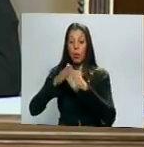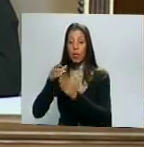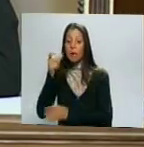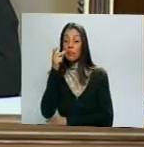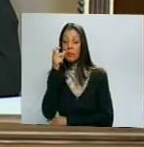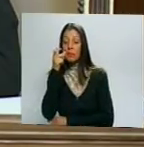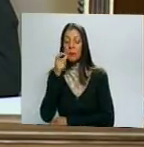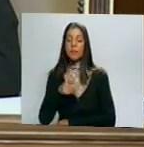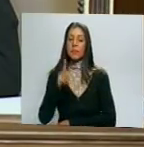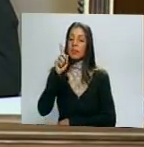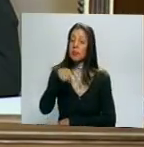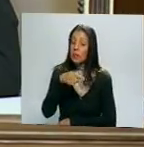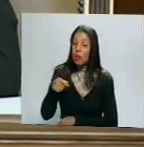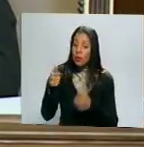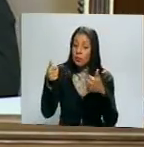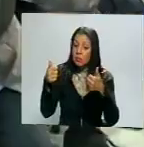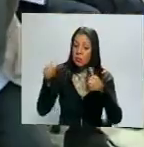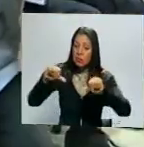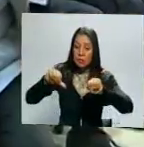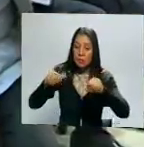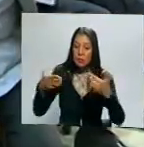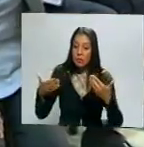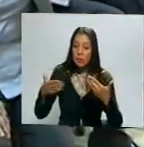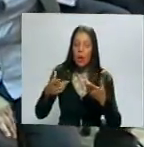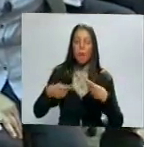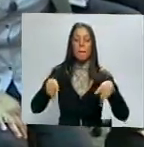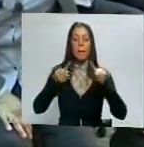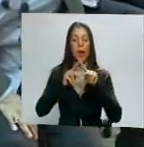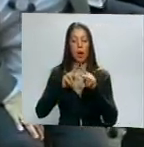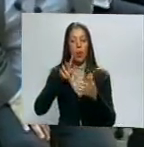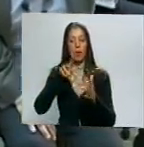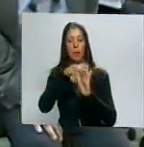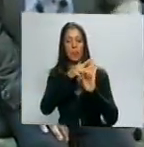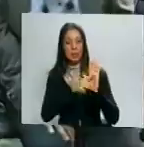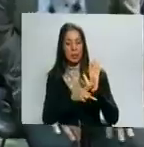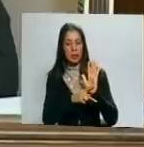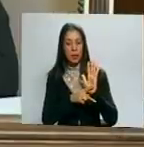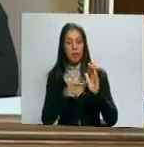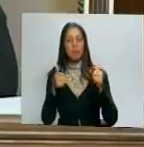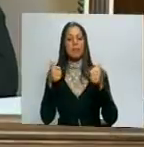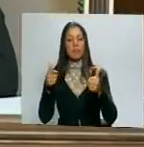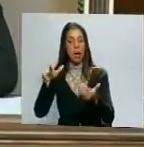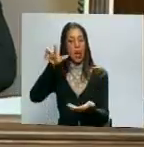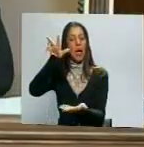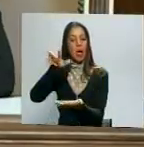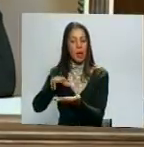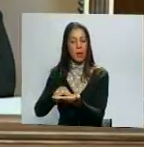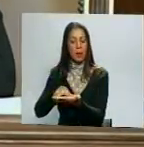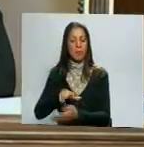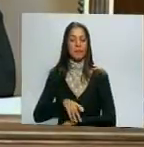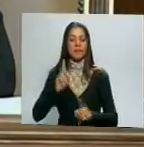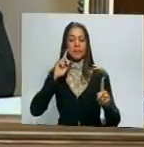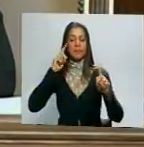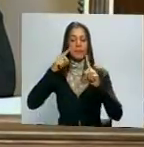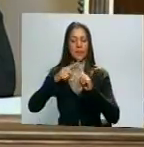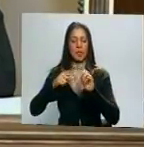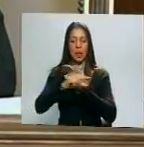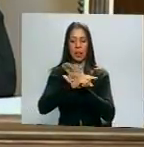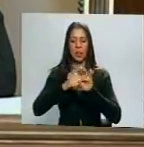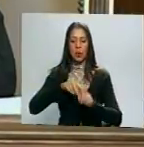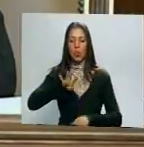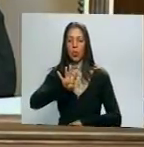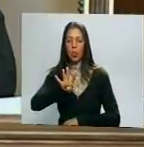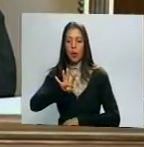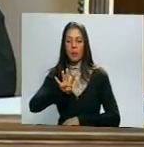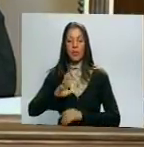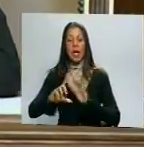consideración para aprobación, artículo 3 sobre valores y principios de la ley. Aprobado. Finalidades, artículo 4. Esta